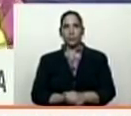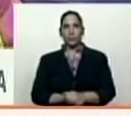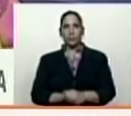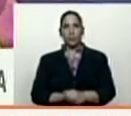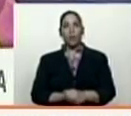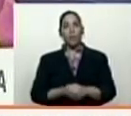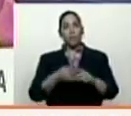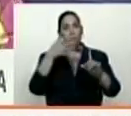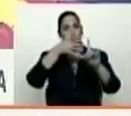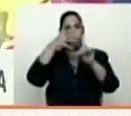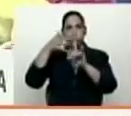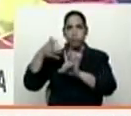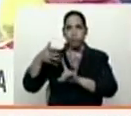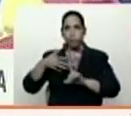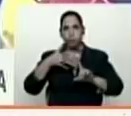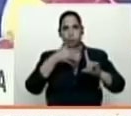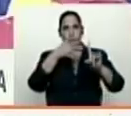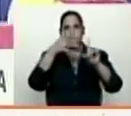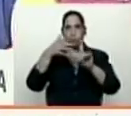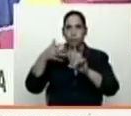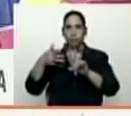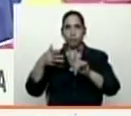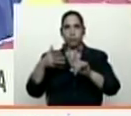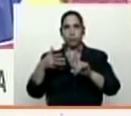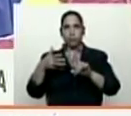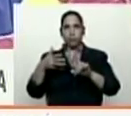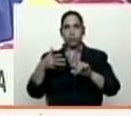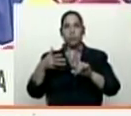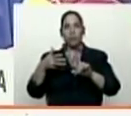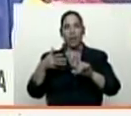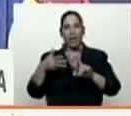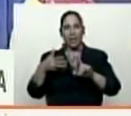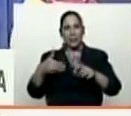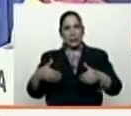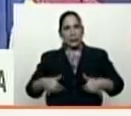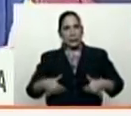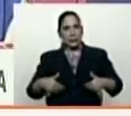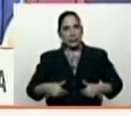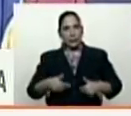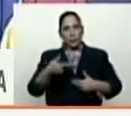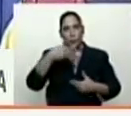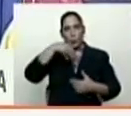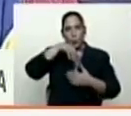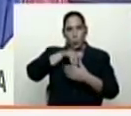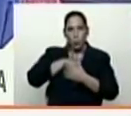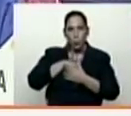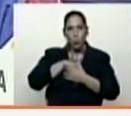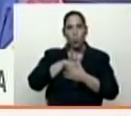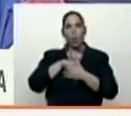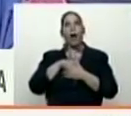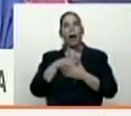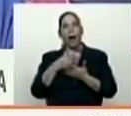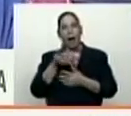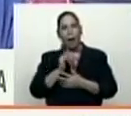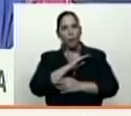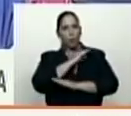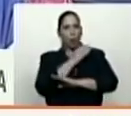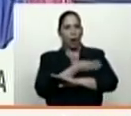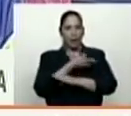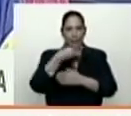formarse. La forja es interno, lo que da consistencia.